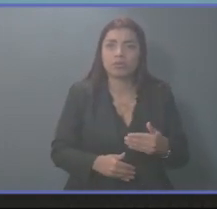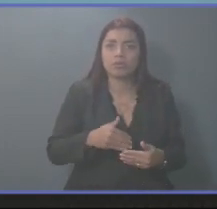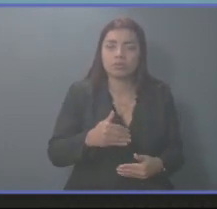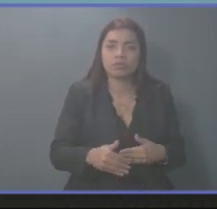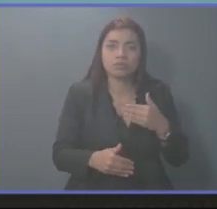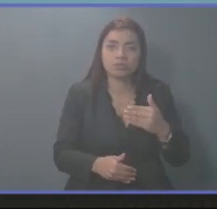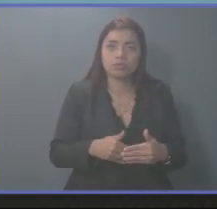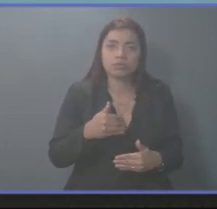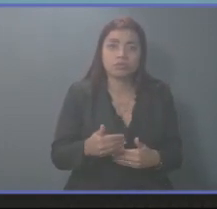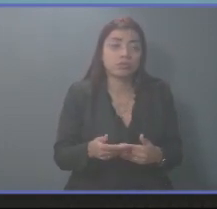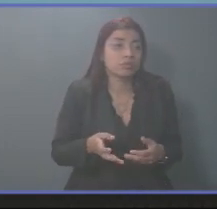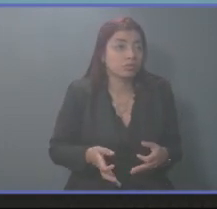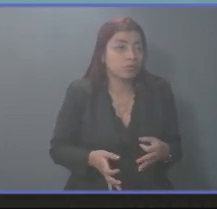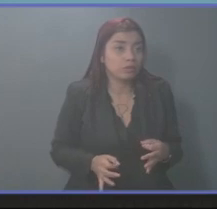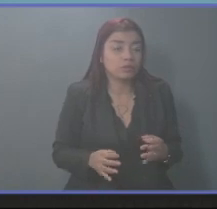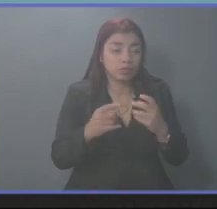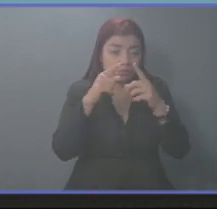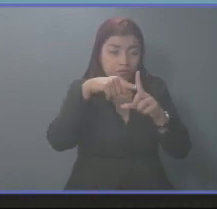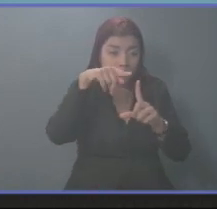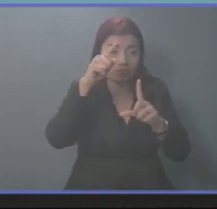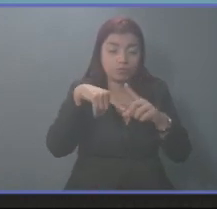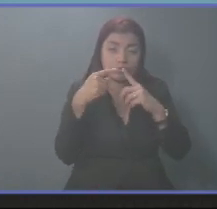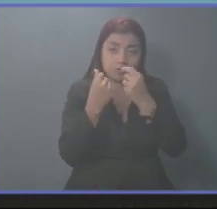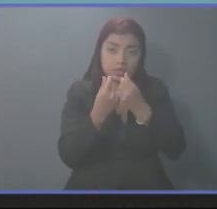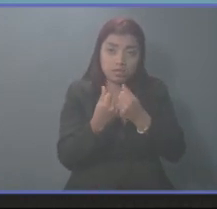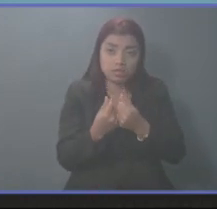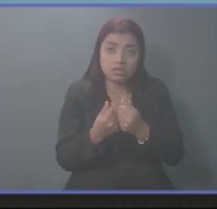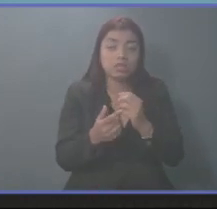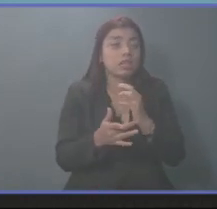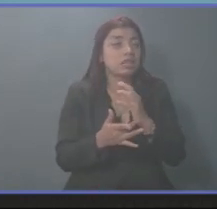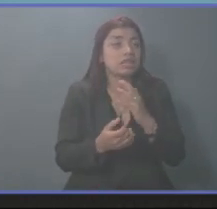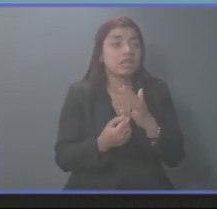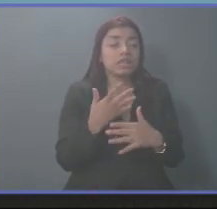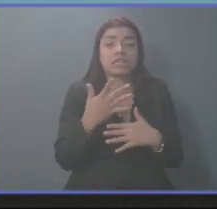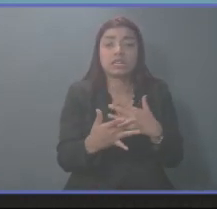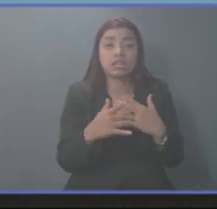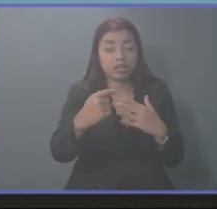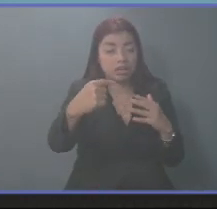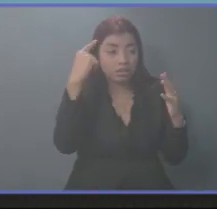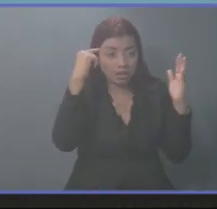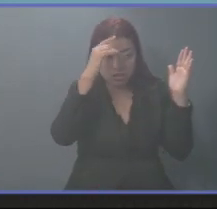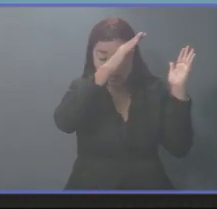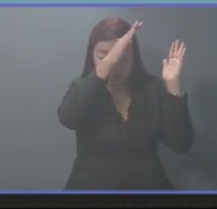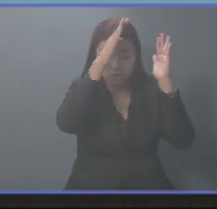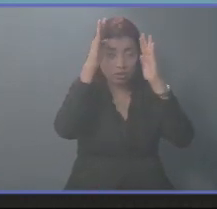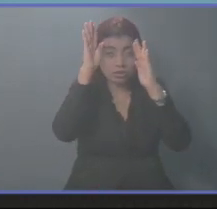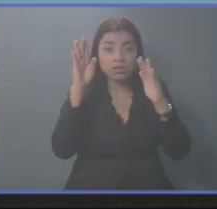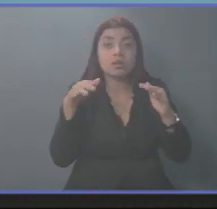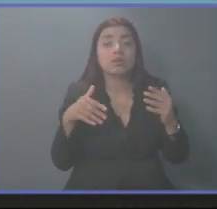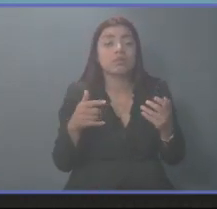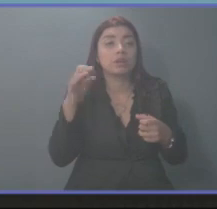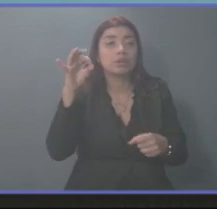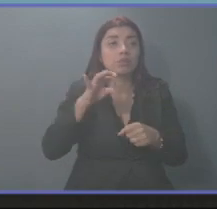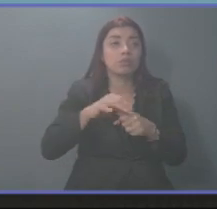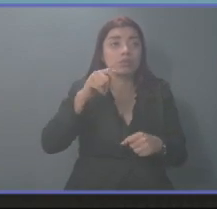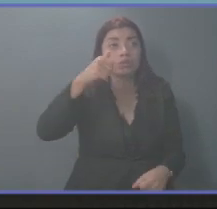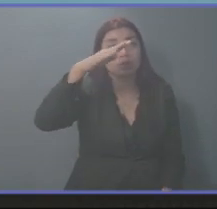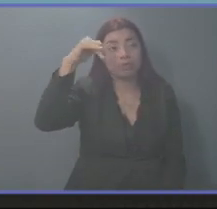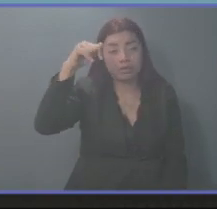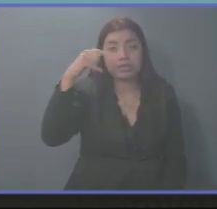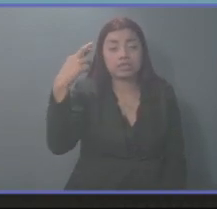viable de manera financiera, técnica y logística para que el voto desde el exterior sea una